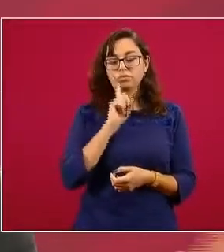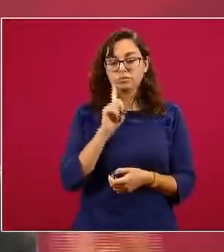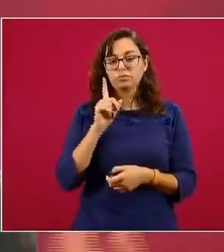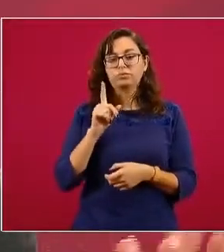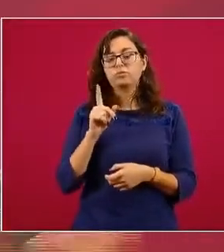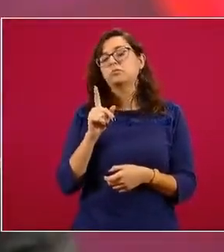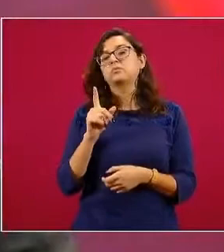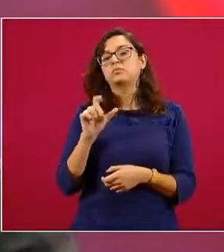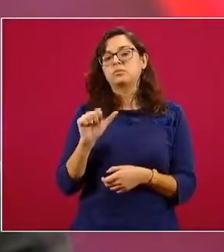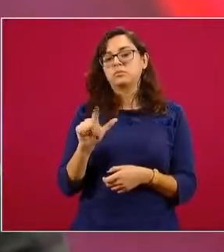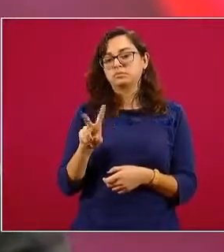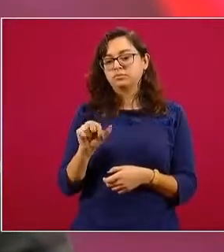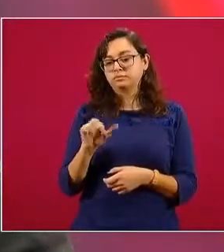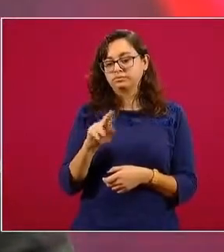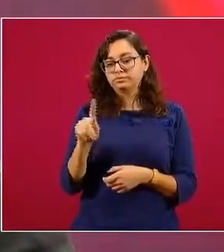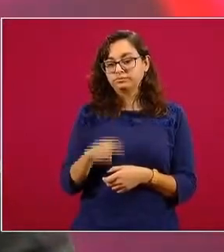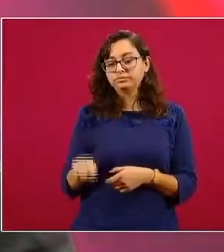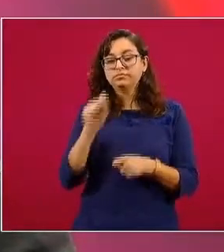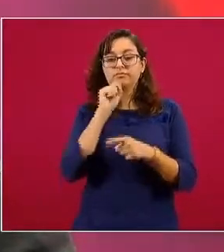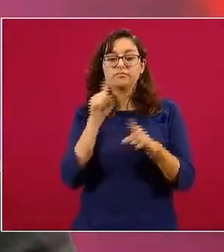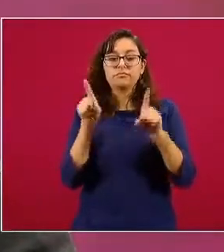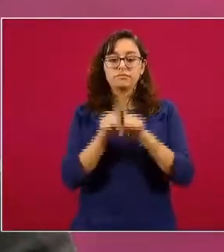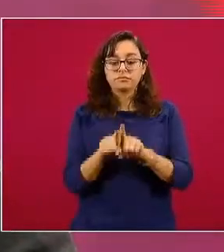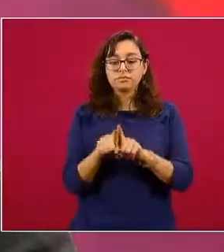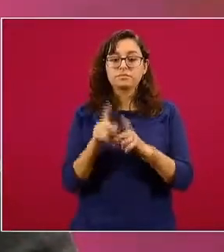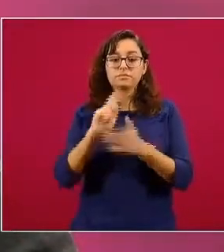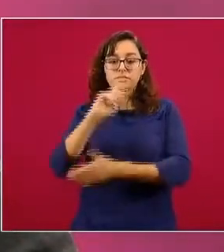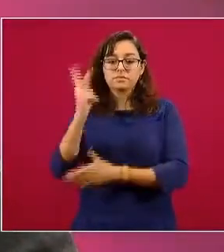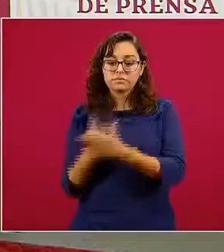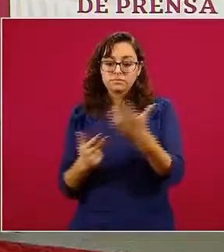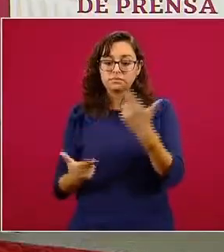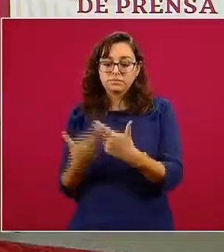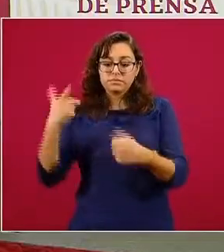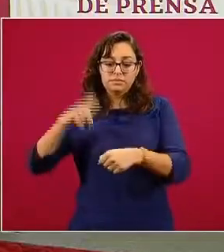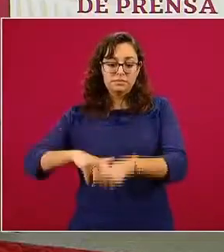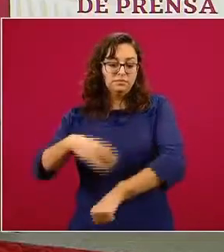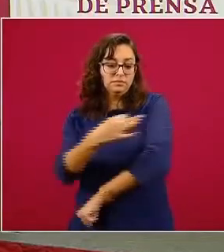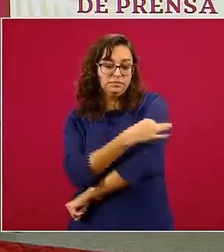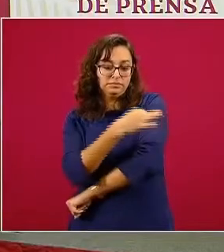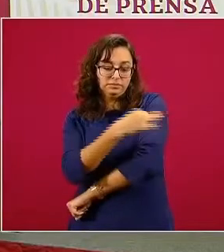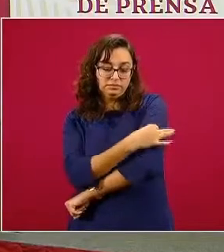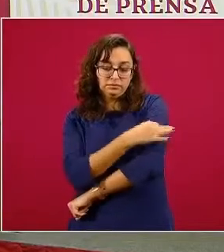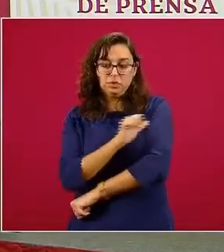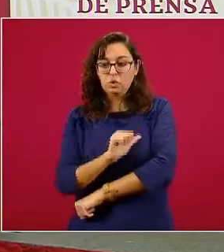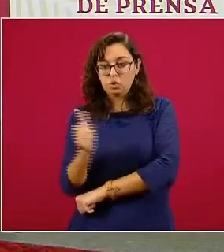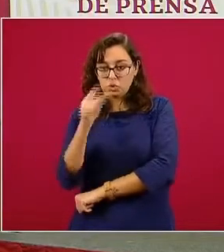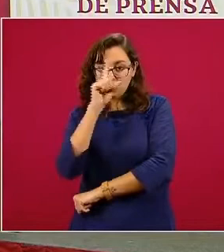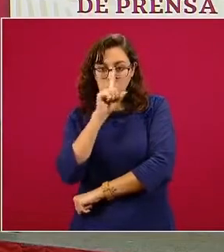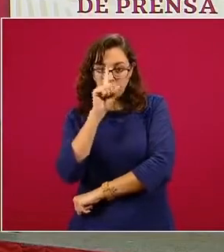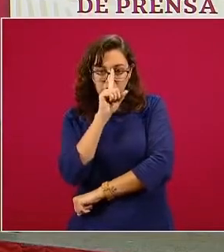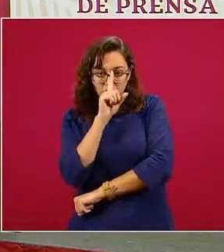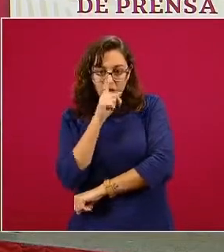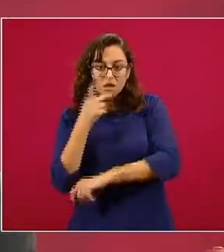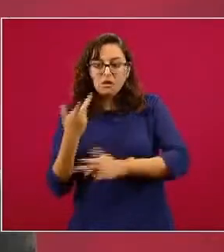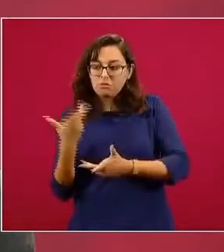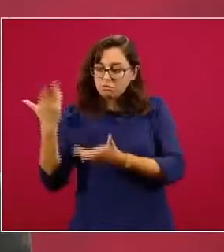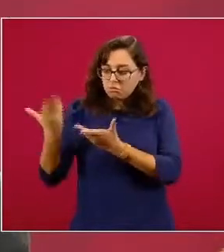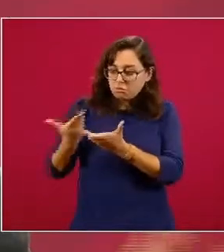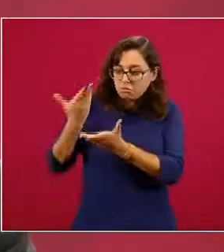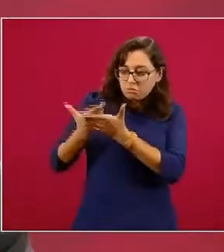un grupo asesor externo del Programa Nacional de Vacunación que ha presentado las